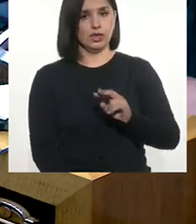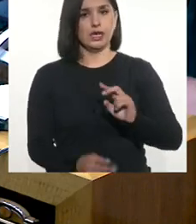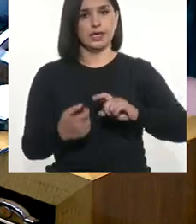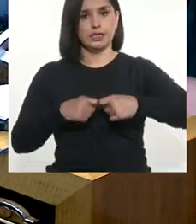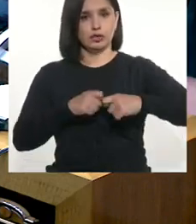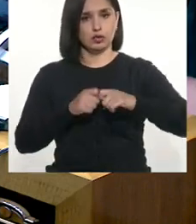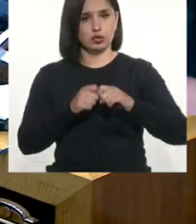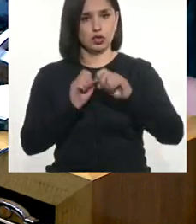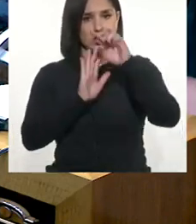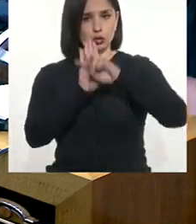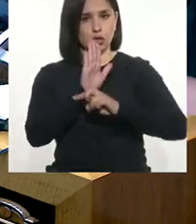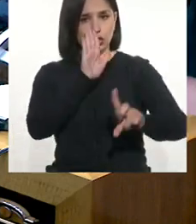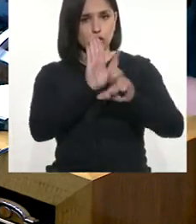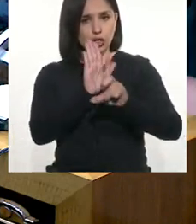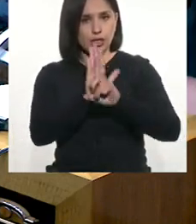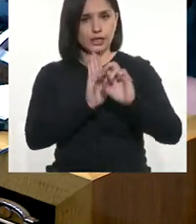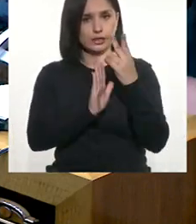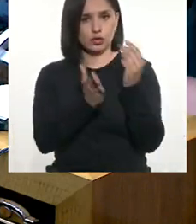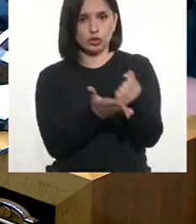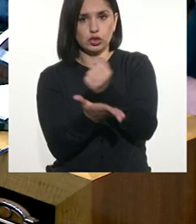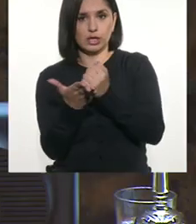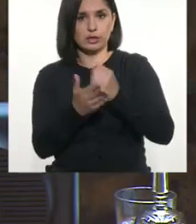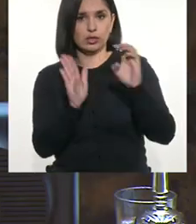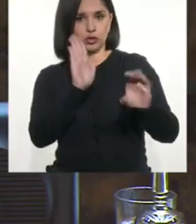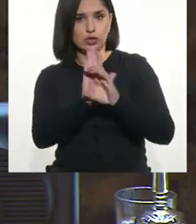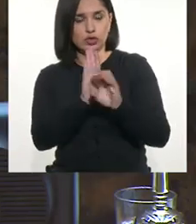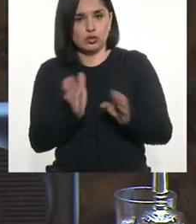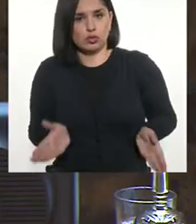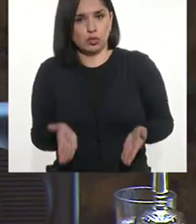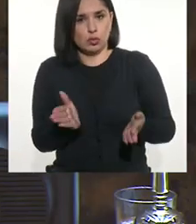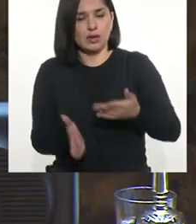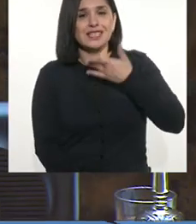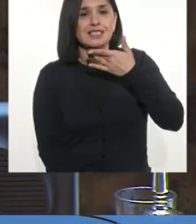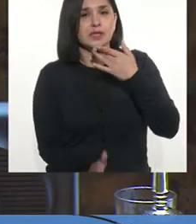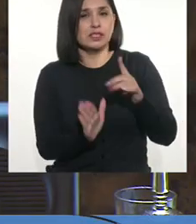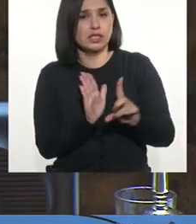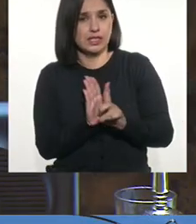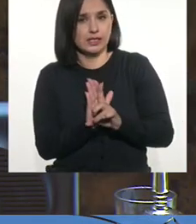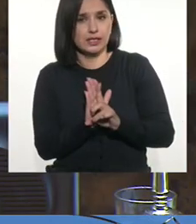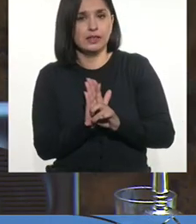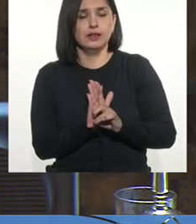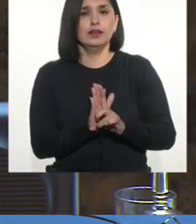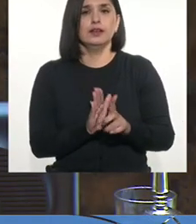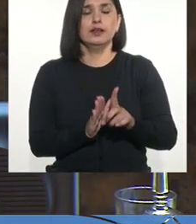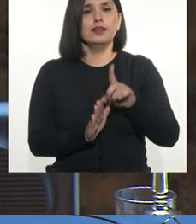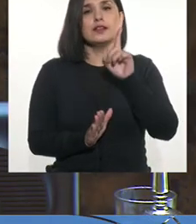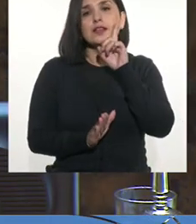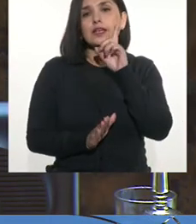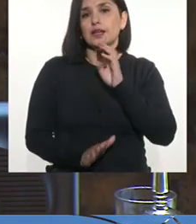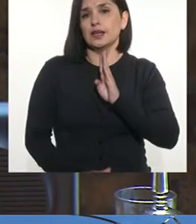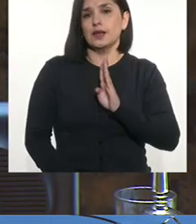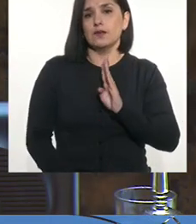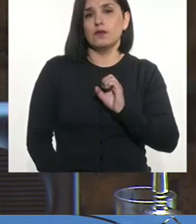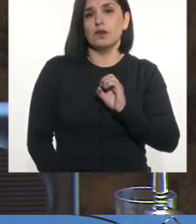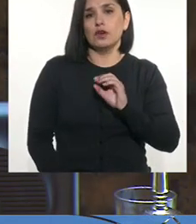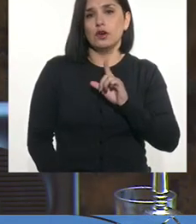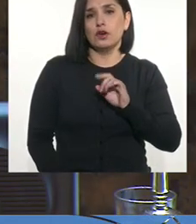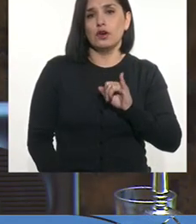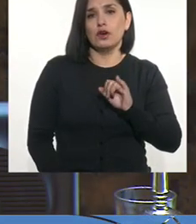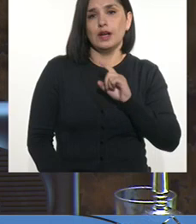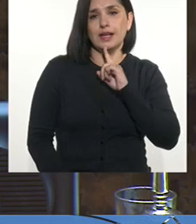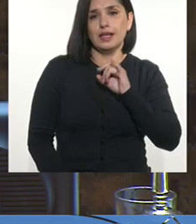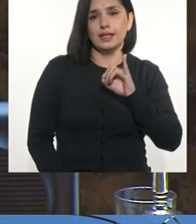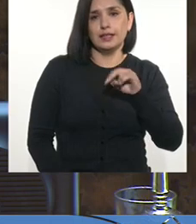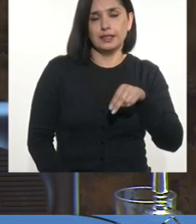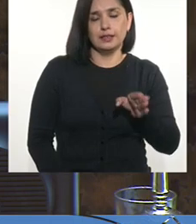en segundo trámite constitucional que promueve la simplificación legislativa iniciativa que tiene el boletín número 12 mil 595 y